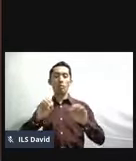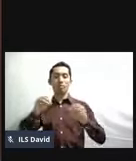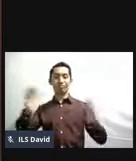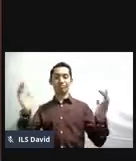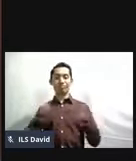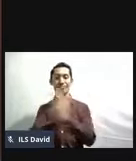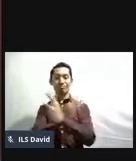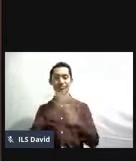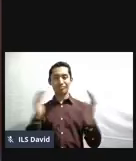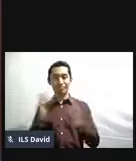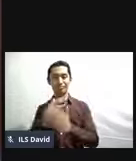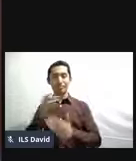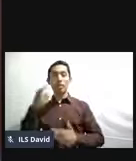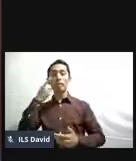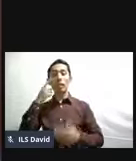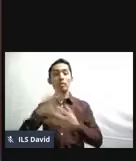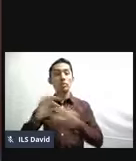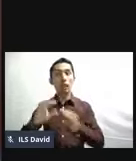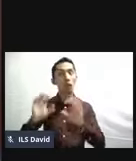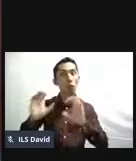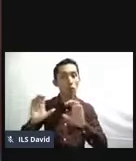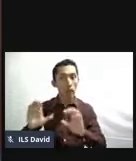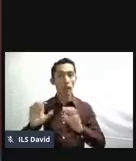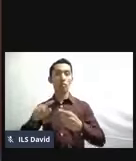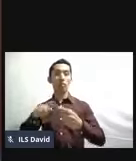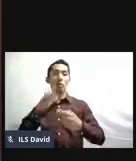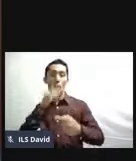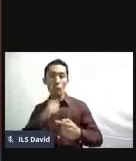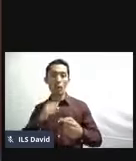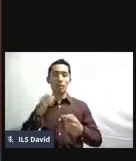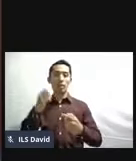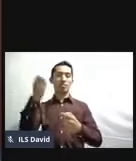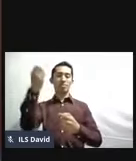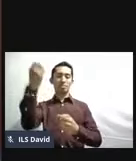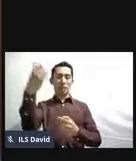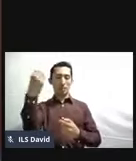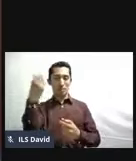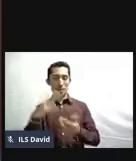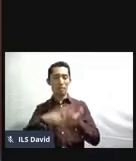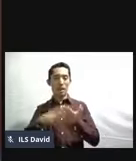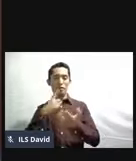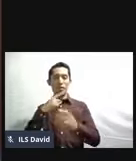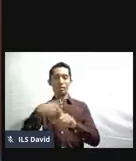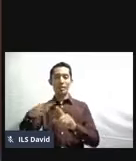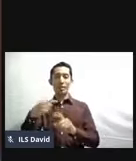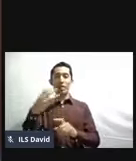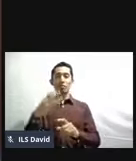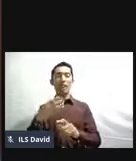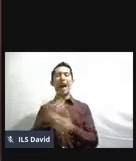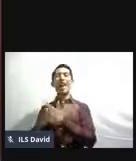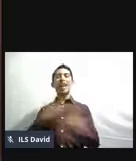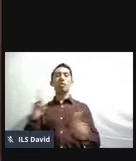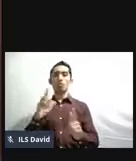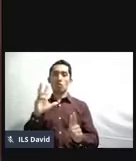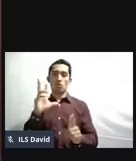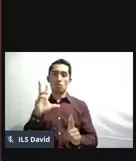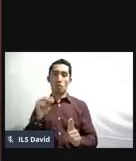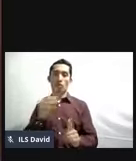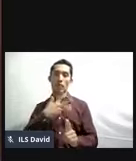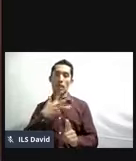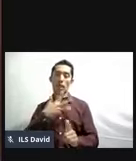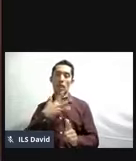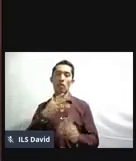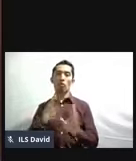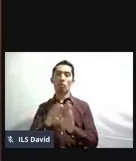contraflujos, los propios semáforos son limitantes, ¿no? ¿Y por qué hay gente que rompe